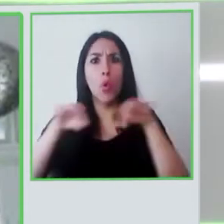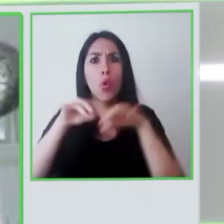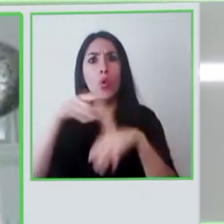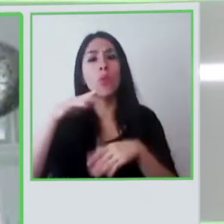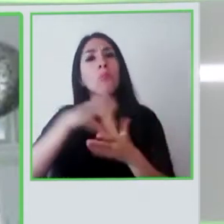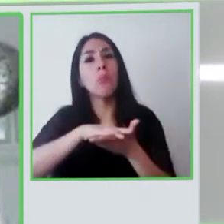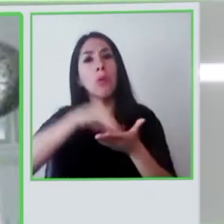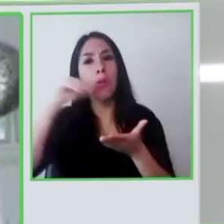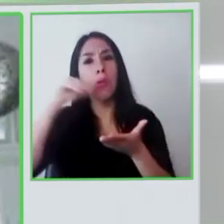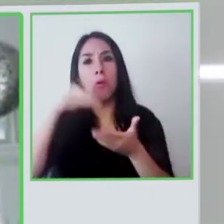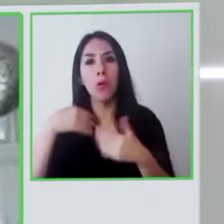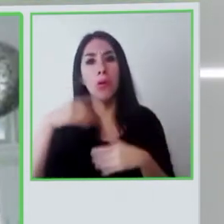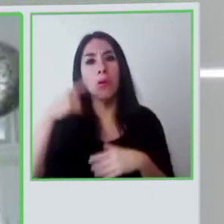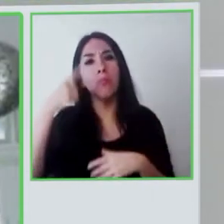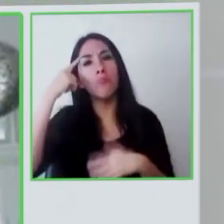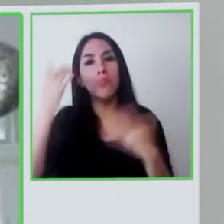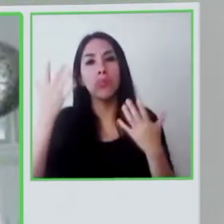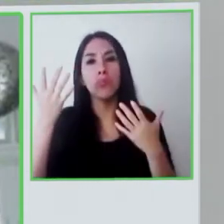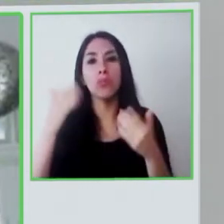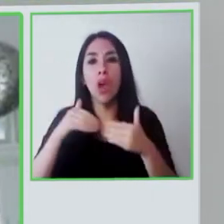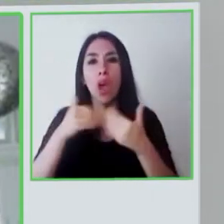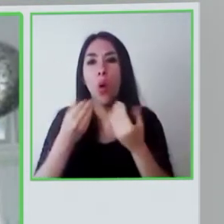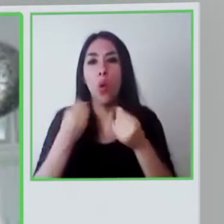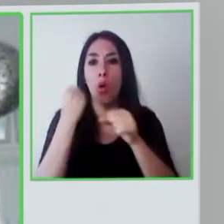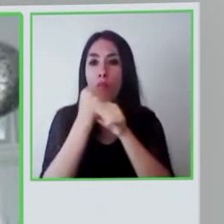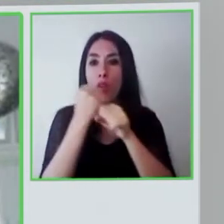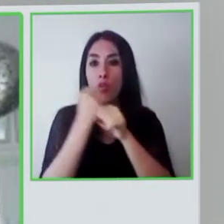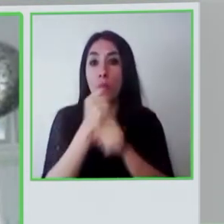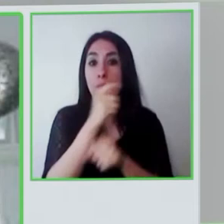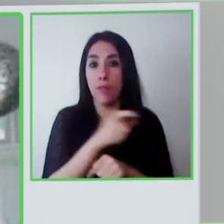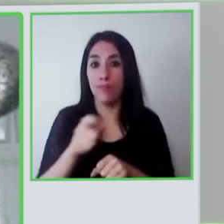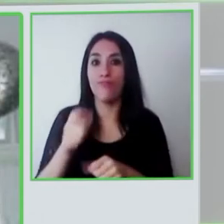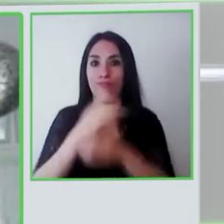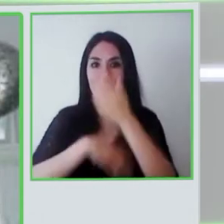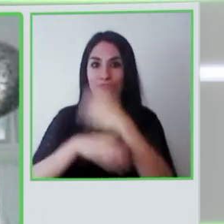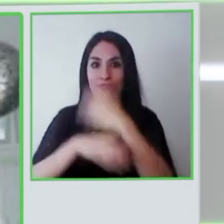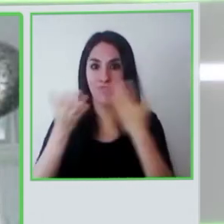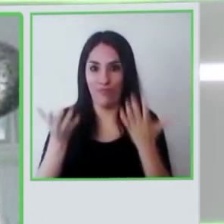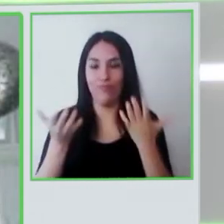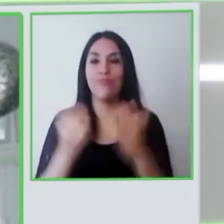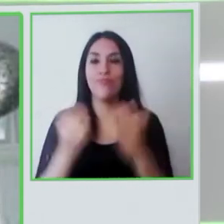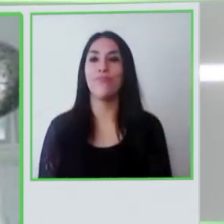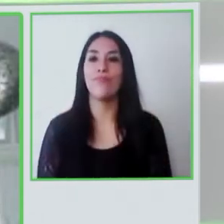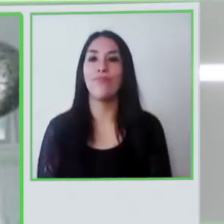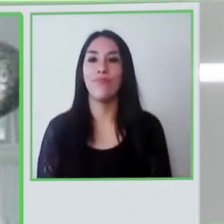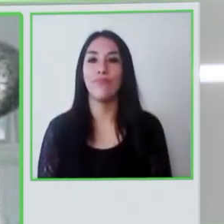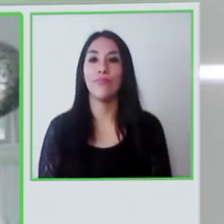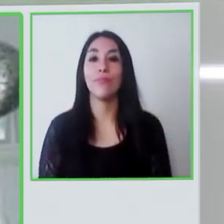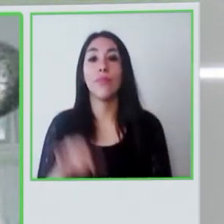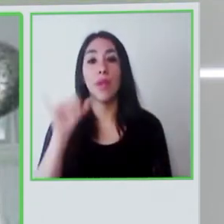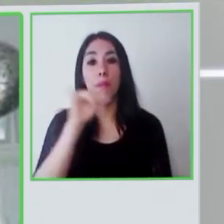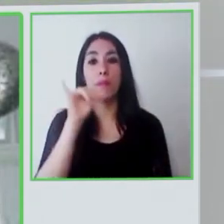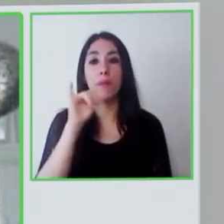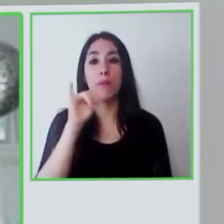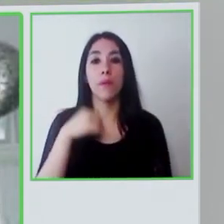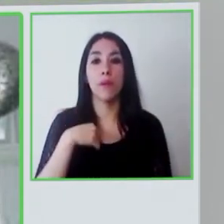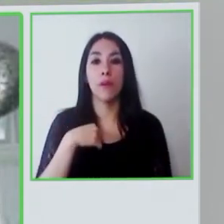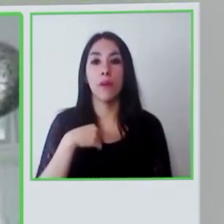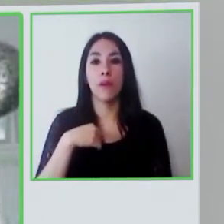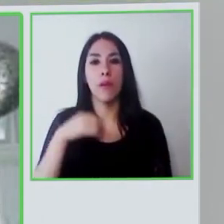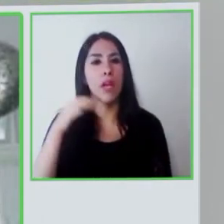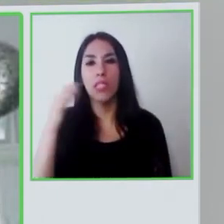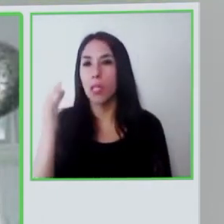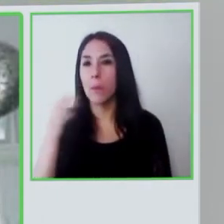empleos para las personas con discapacidades y por supuesto que hay más o menos 300 millones de